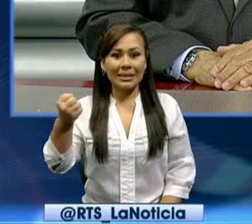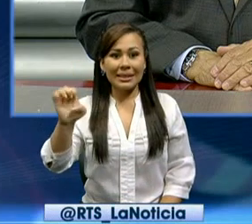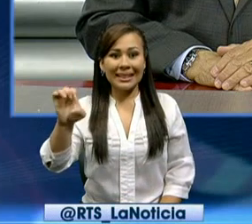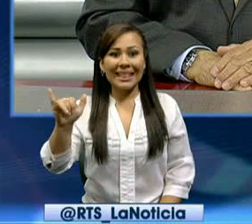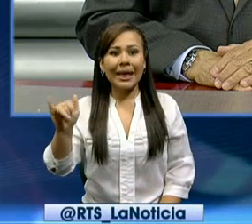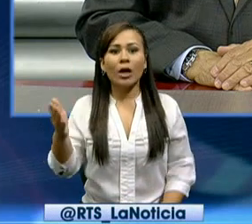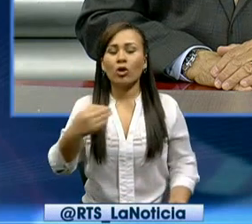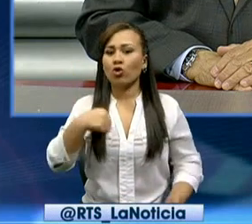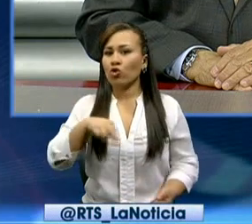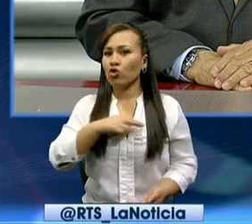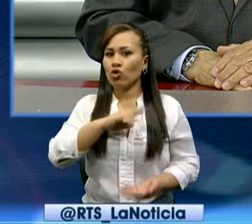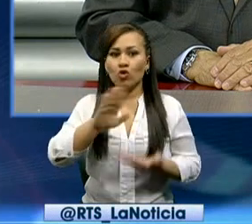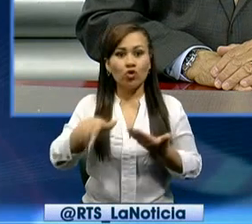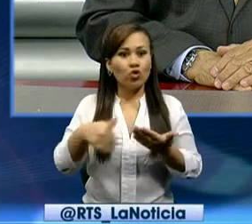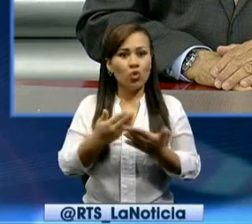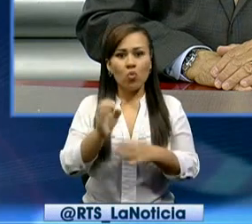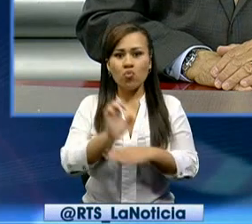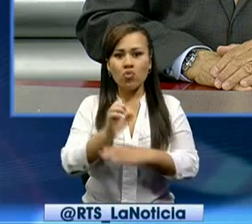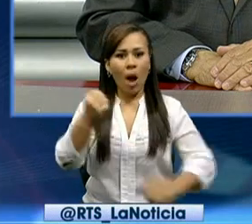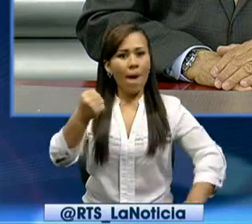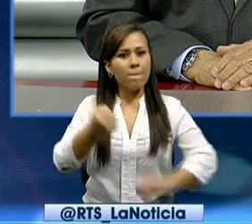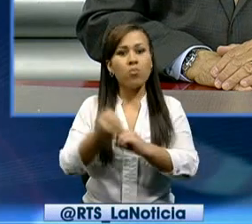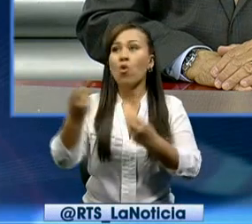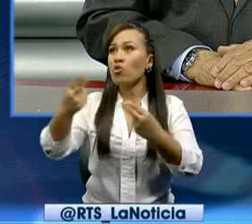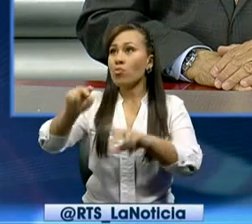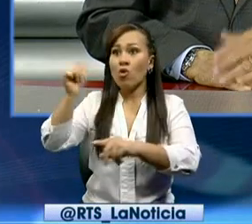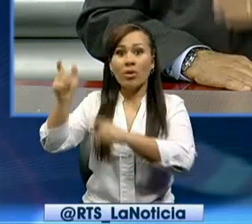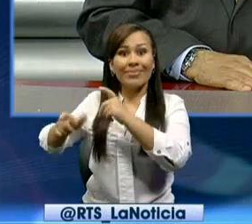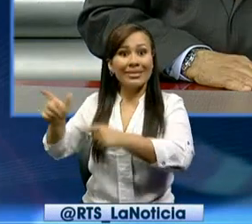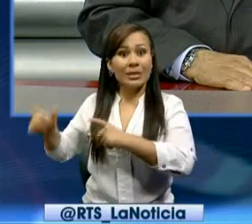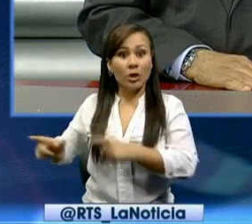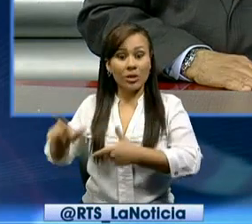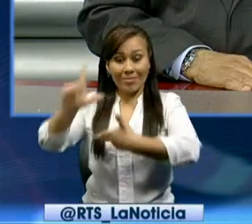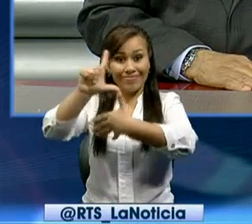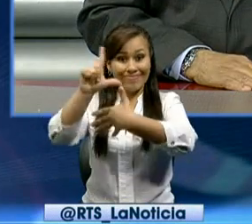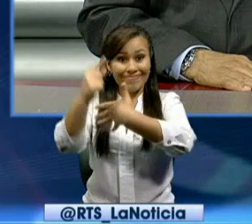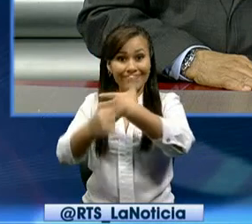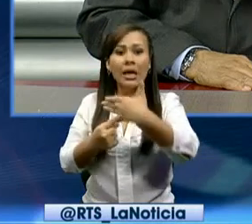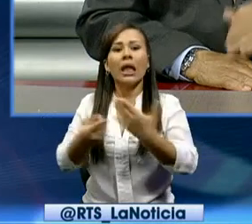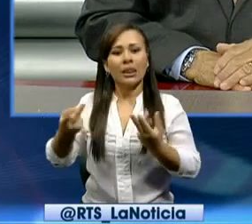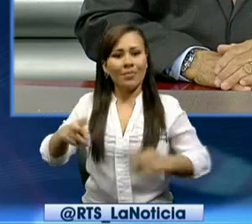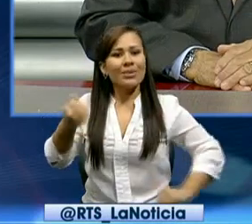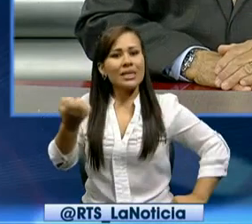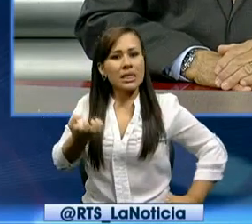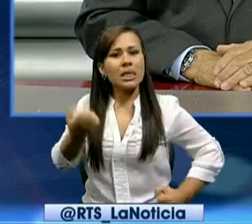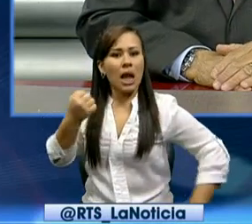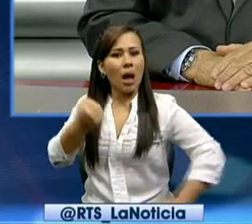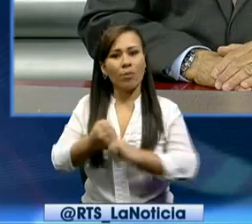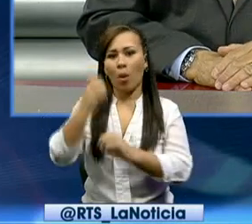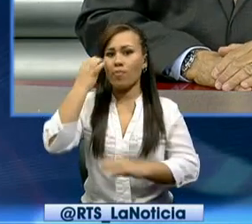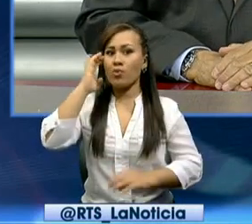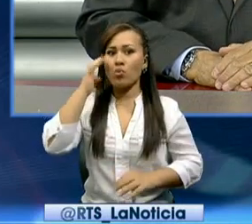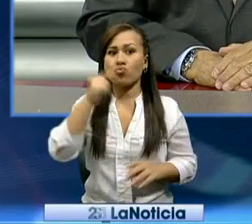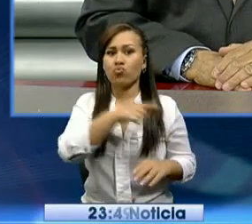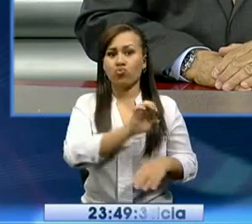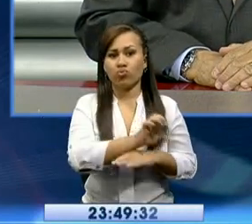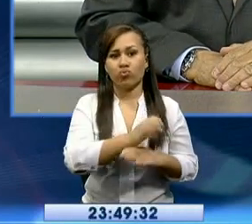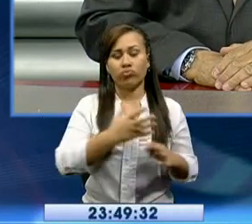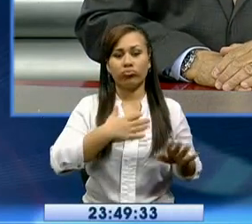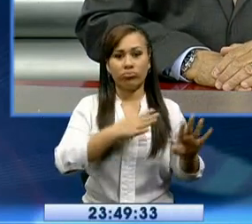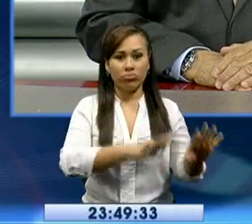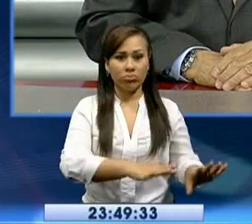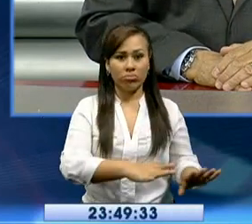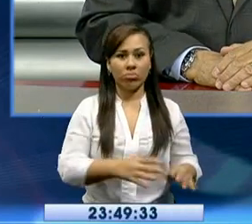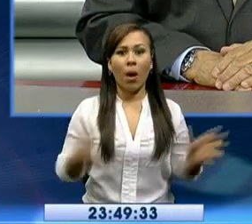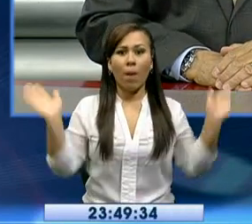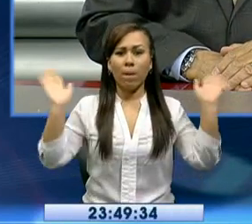ecuatorianos y también otros hispanos, quienes estamos preocupados por la situación que ocurre en nuestro país debido a